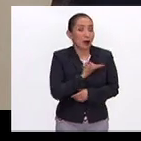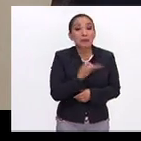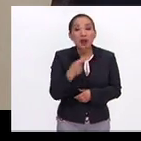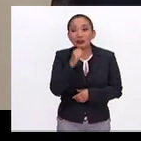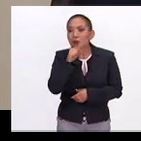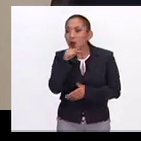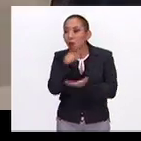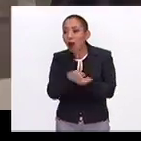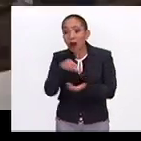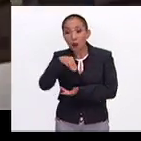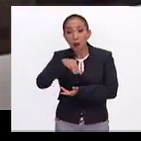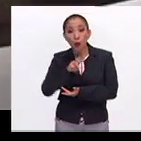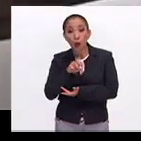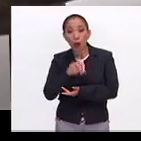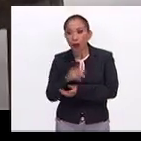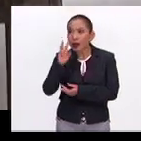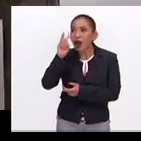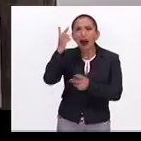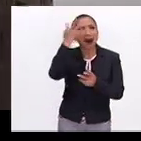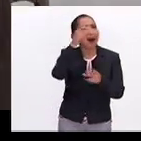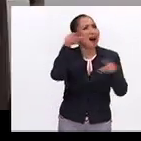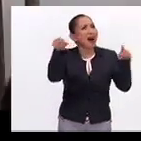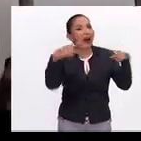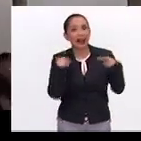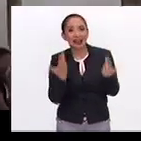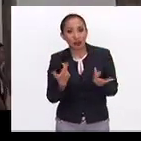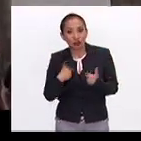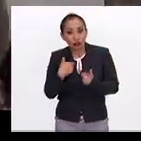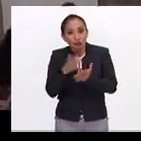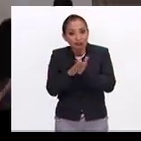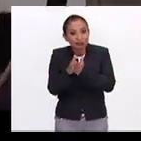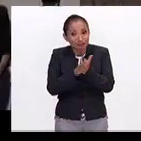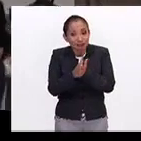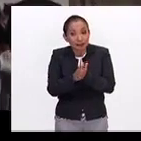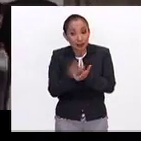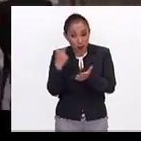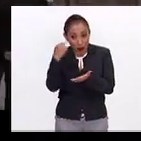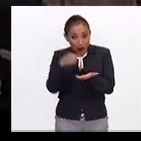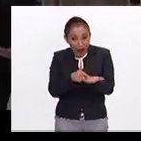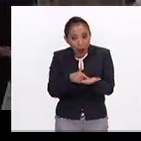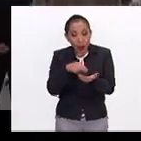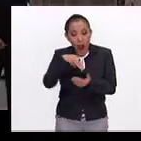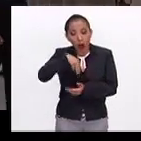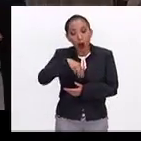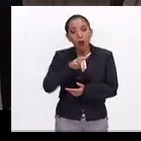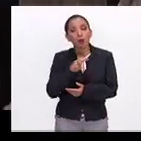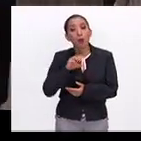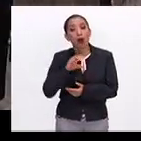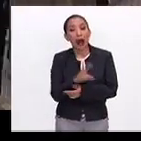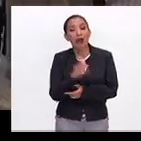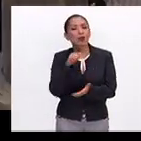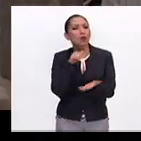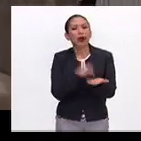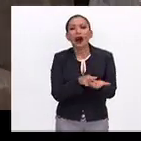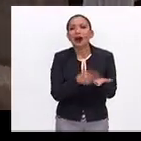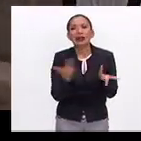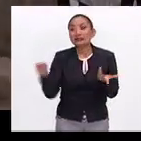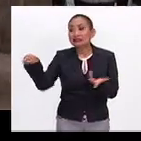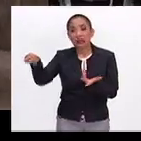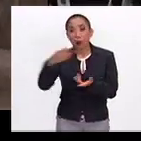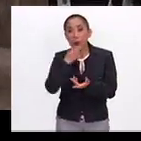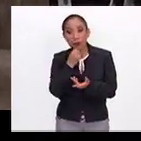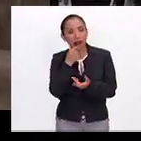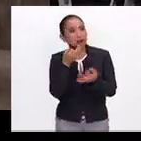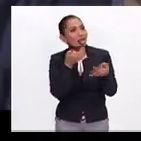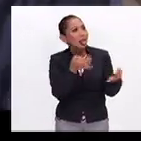los espacios del MUAC y del espíritu que nos anima. Y yo creo, el MUAC es un espacio para Ai Weiwei y Ai Weiwei